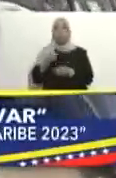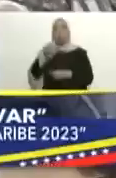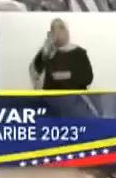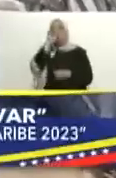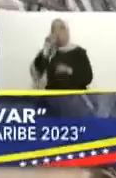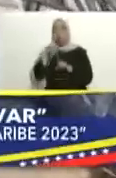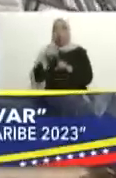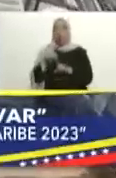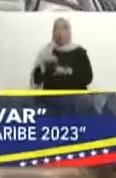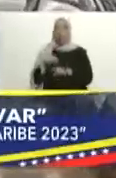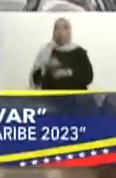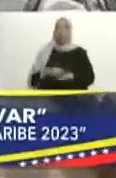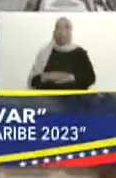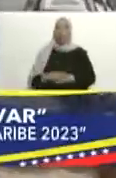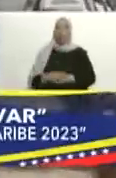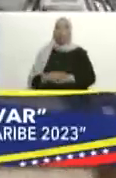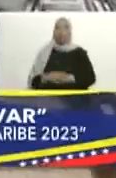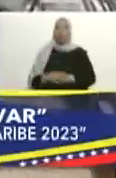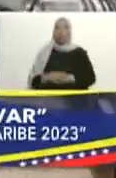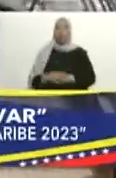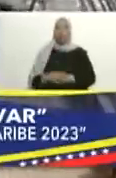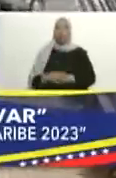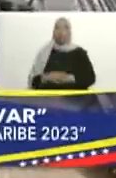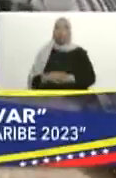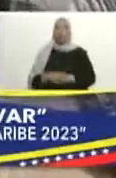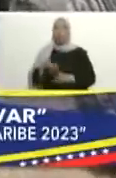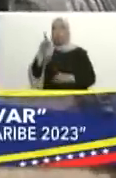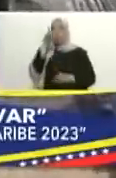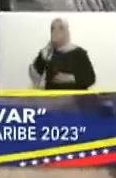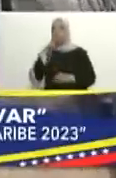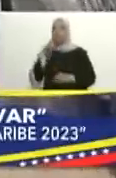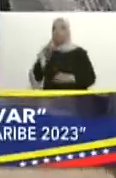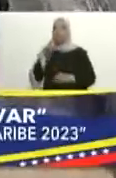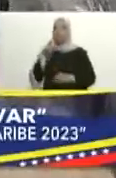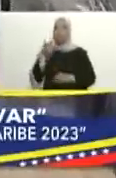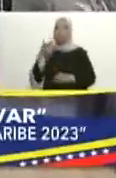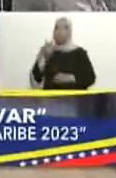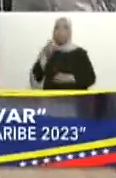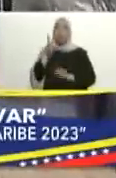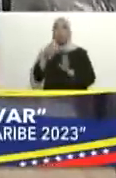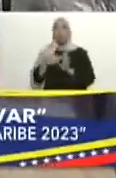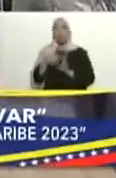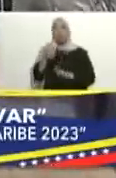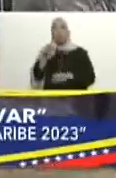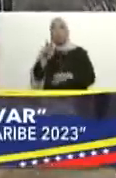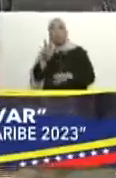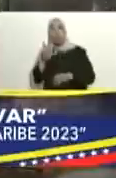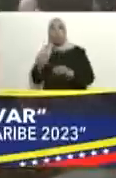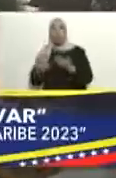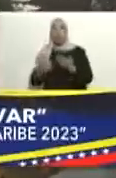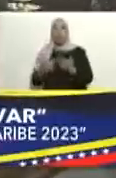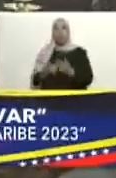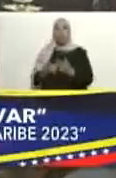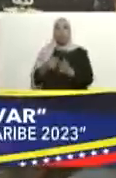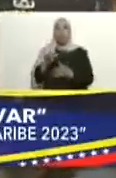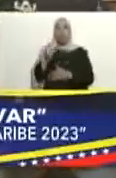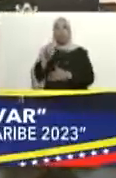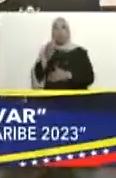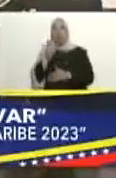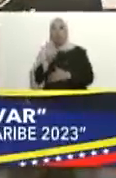objetivos, como lo he dicho aquí durante los años 2013, 14, 15,